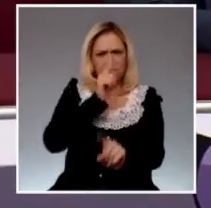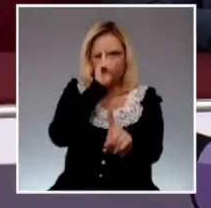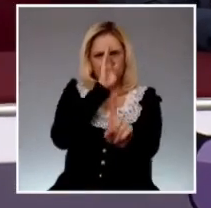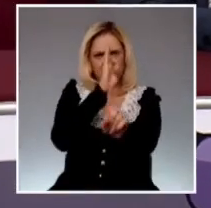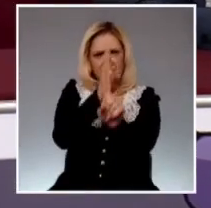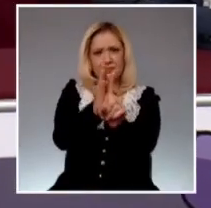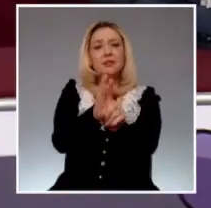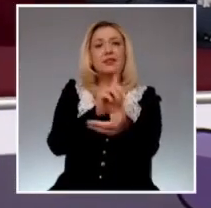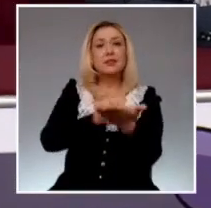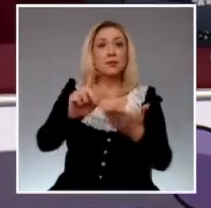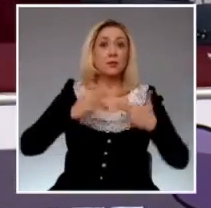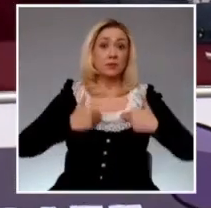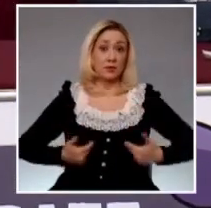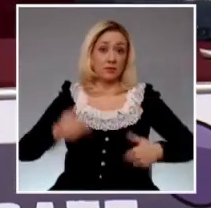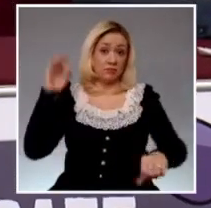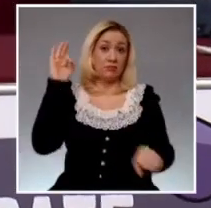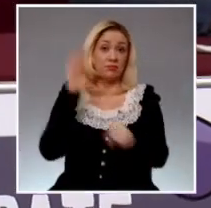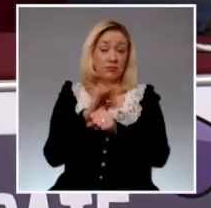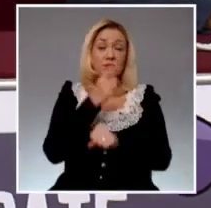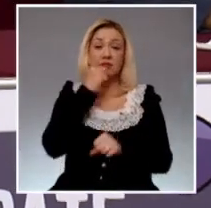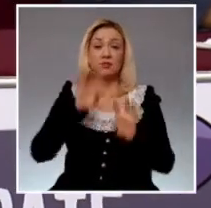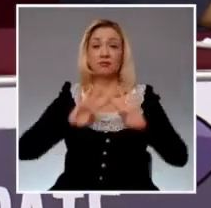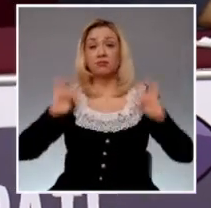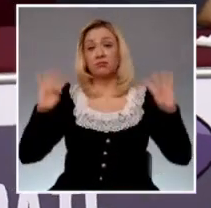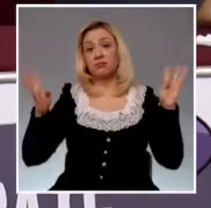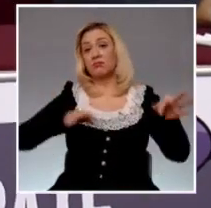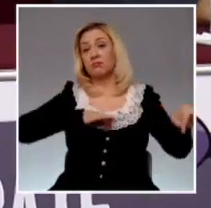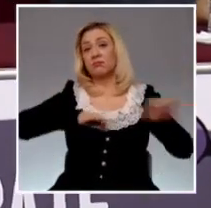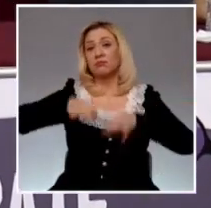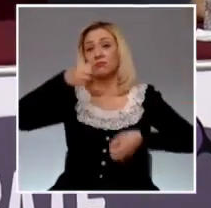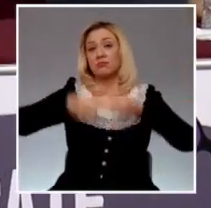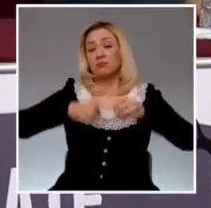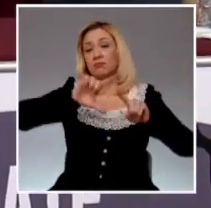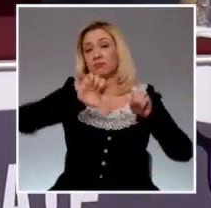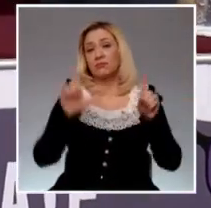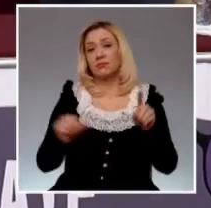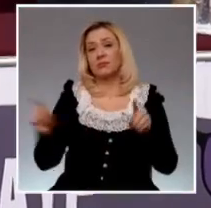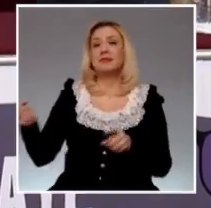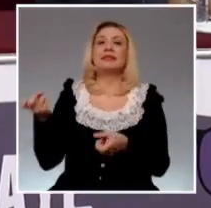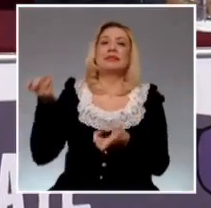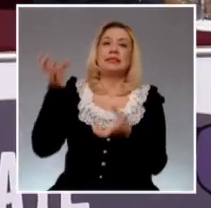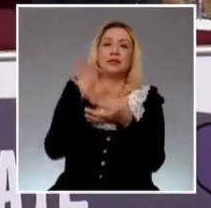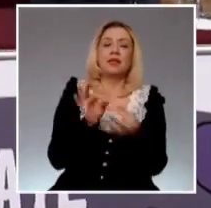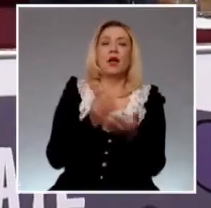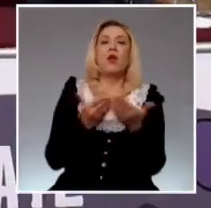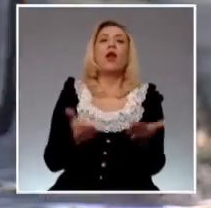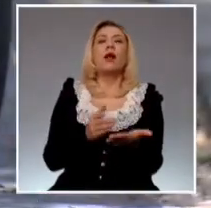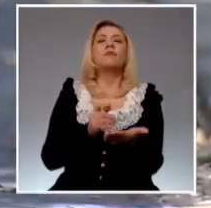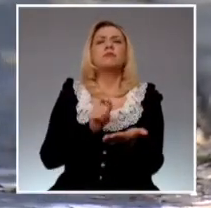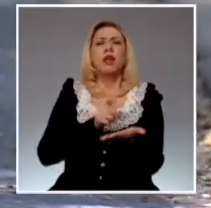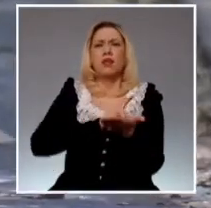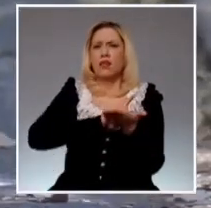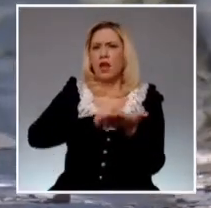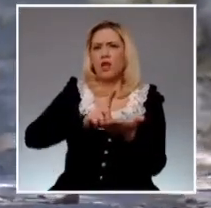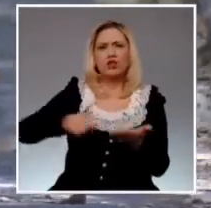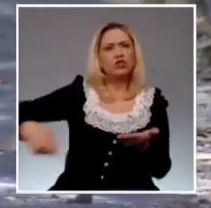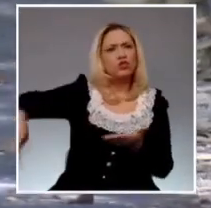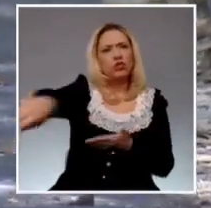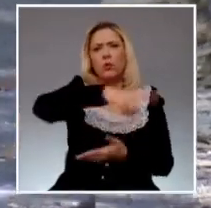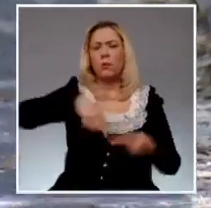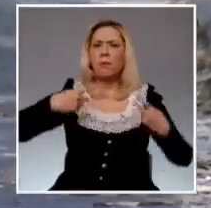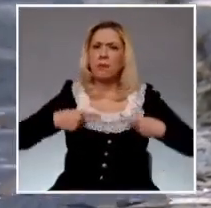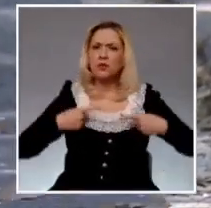aseguró el Consejo de la Judicatura Federal. Por ello se fortaleció el derecho de defensa de todas las personas, incluidas personas